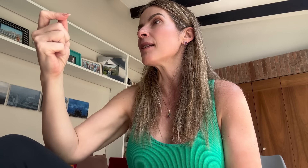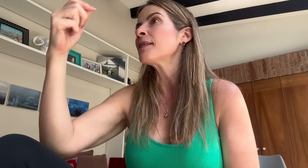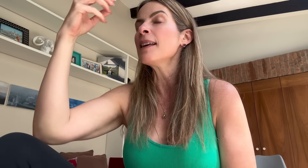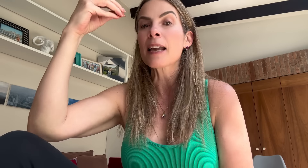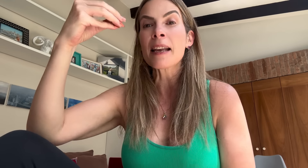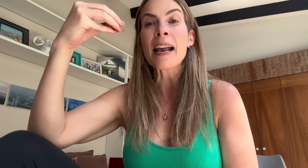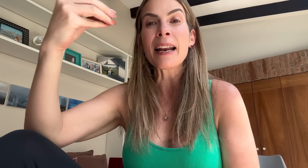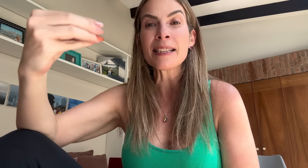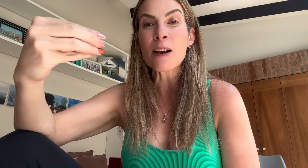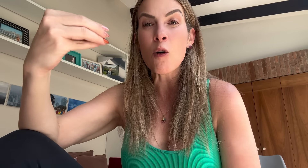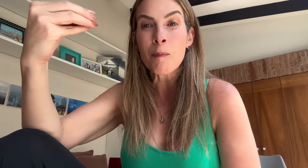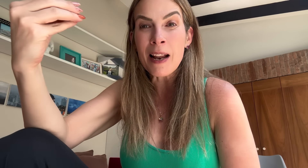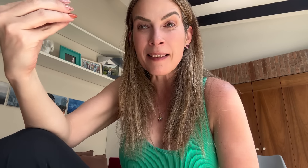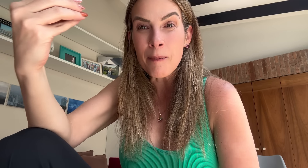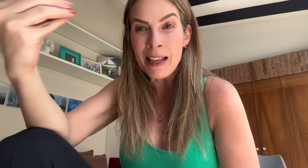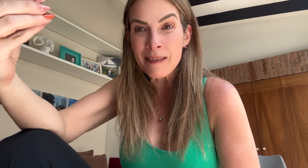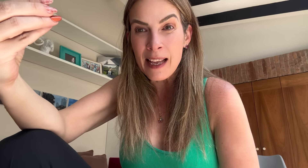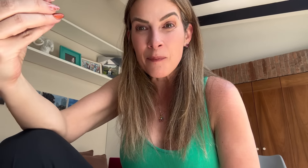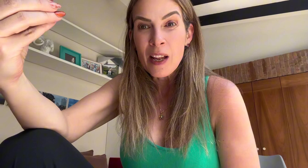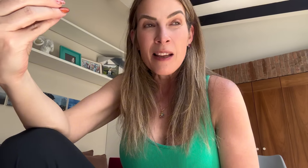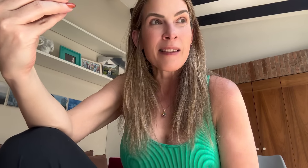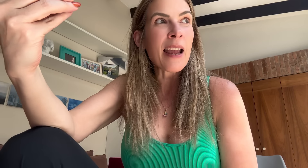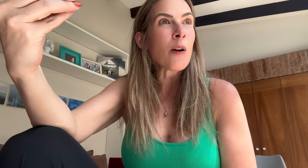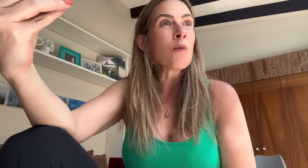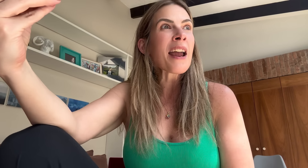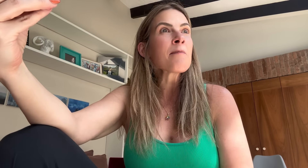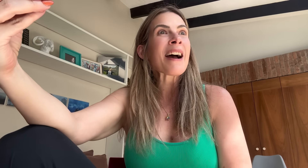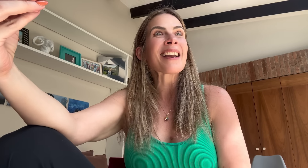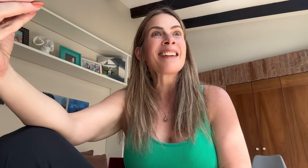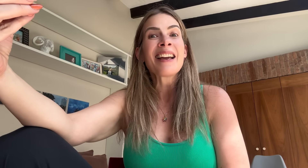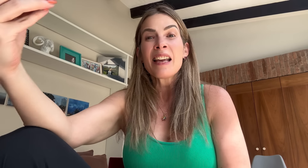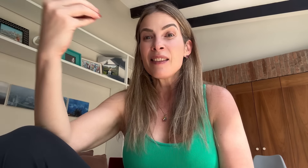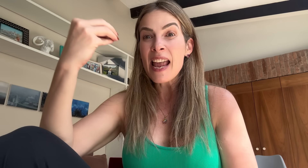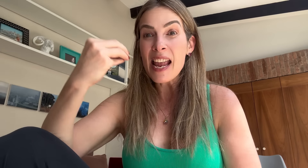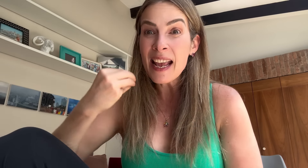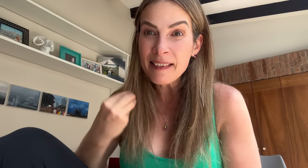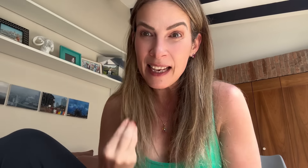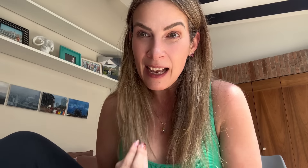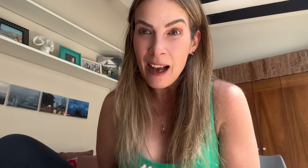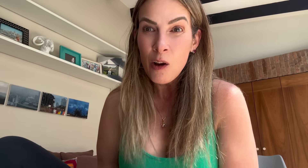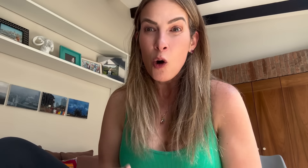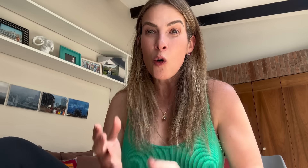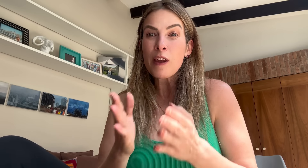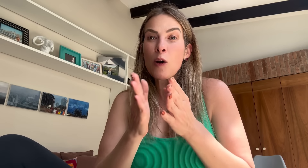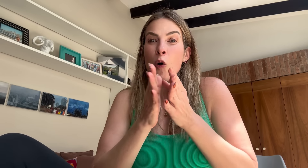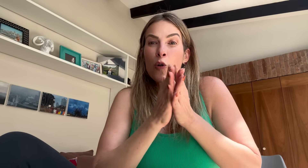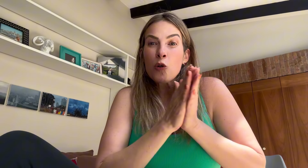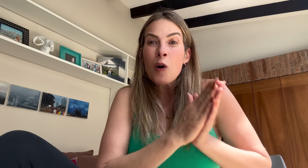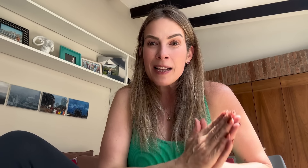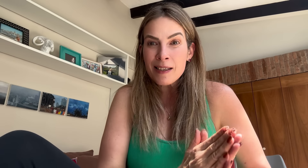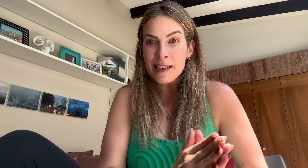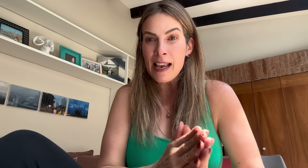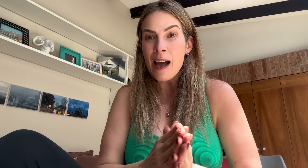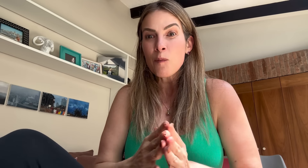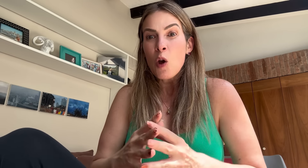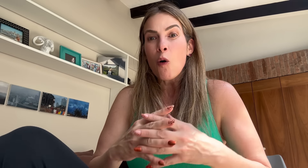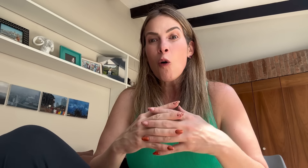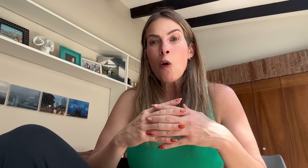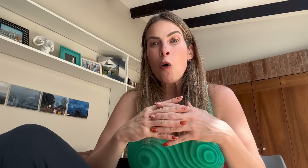Pues sí, que carece completamente de una imagen de ética o de